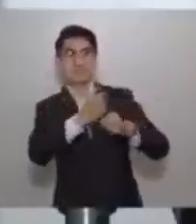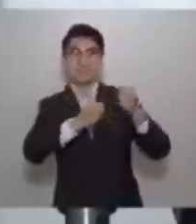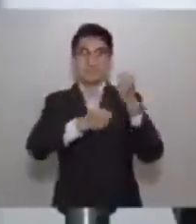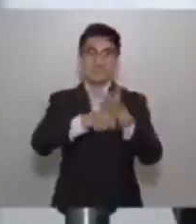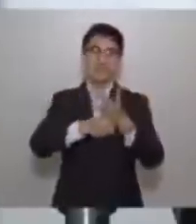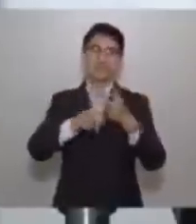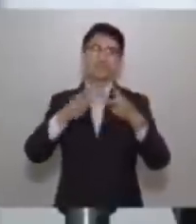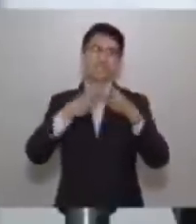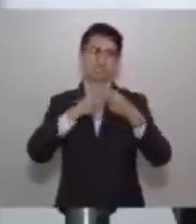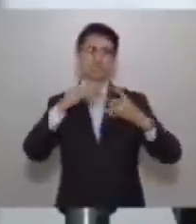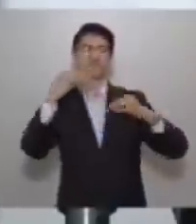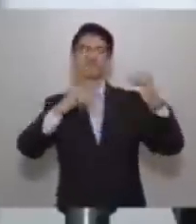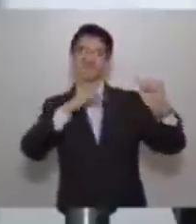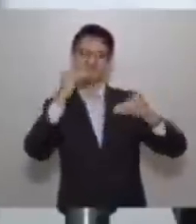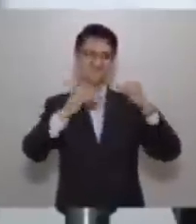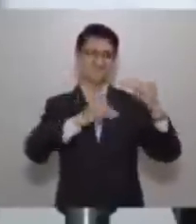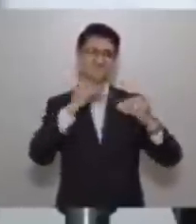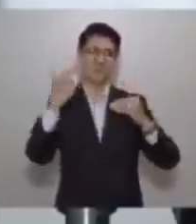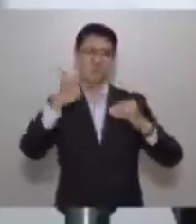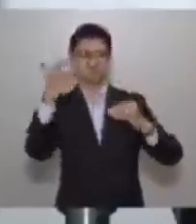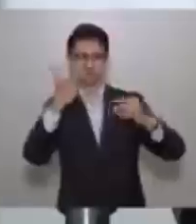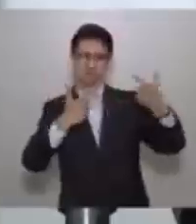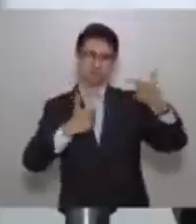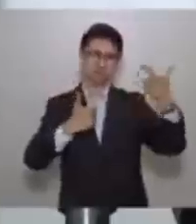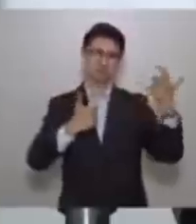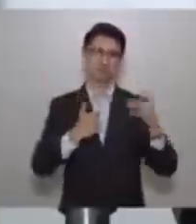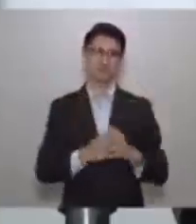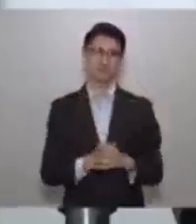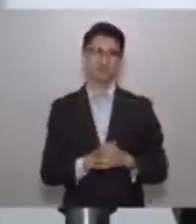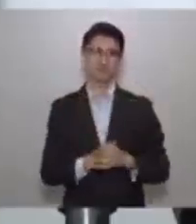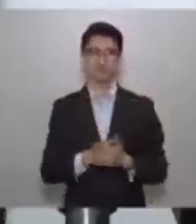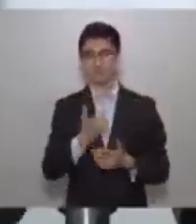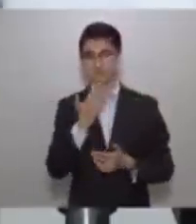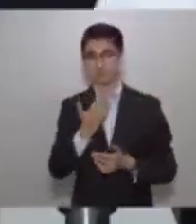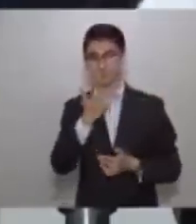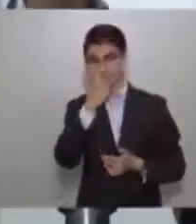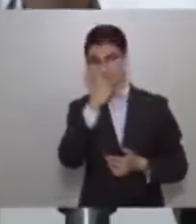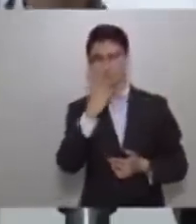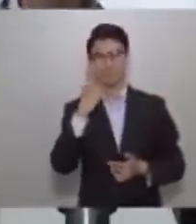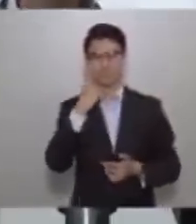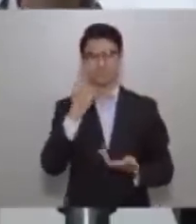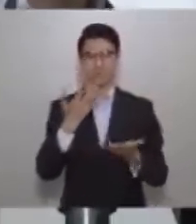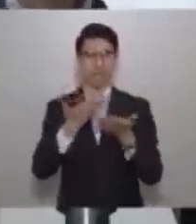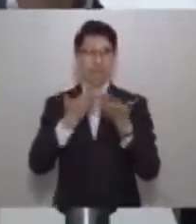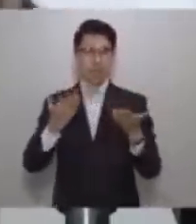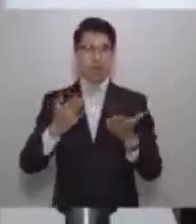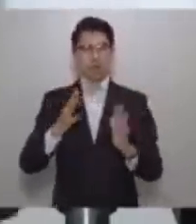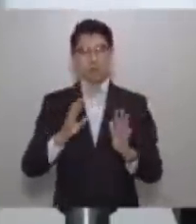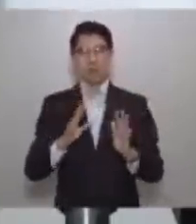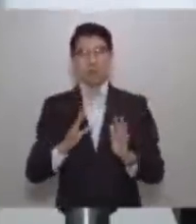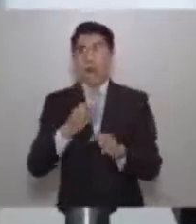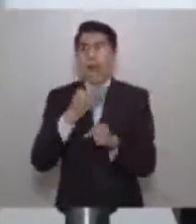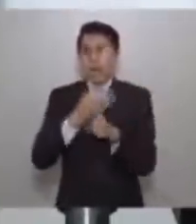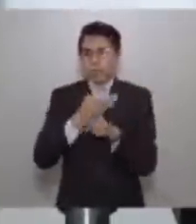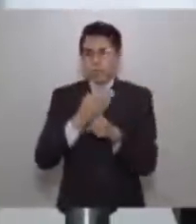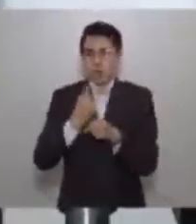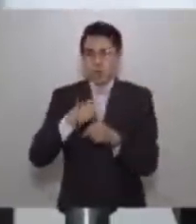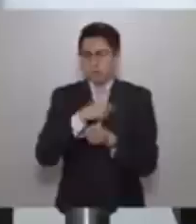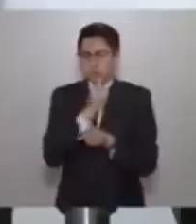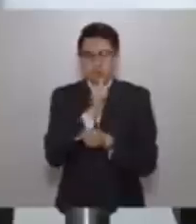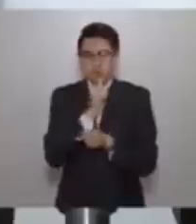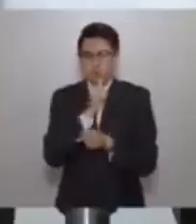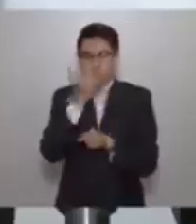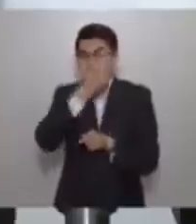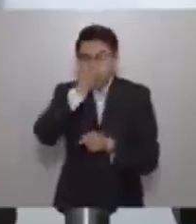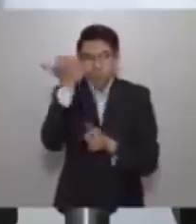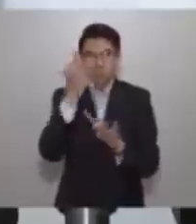momento no conocemos de alguna víctima del lugar que haya sido ajena a la visita de